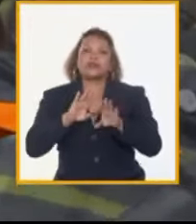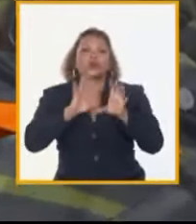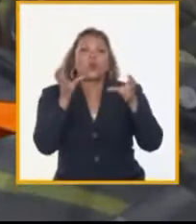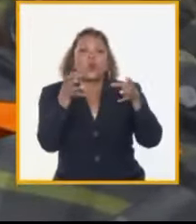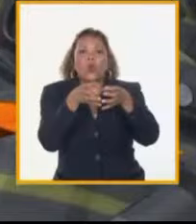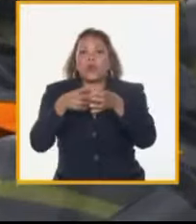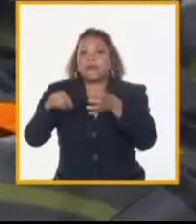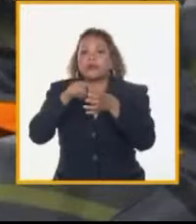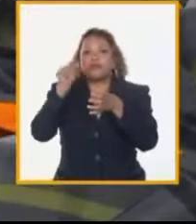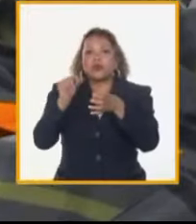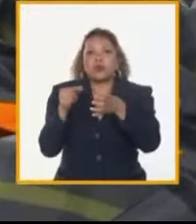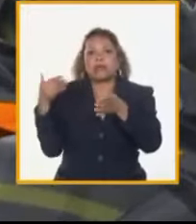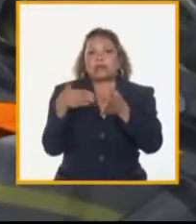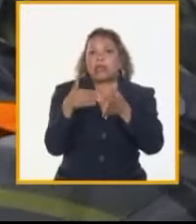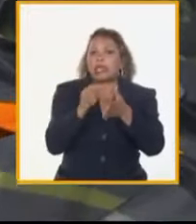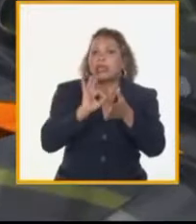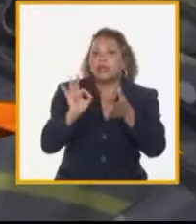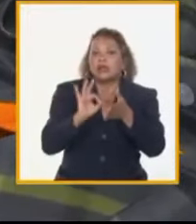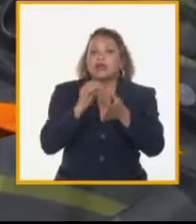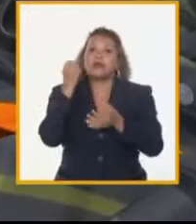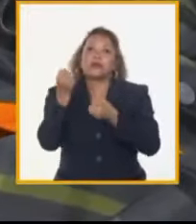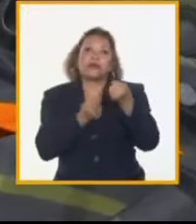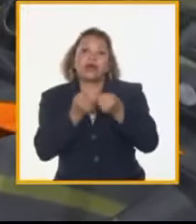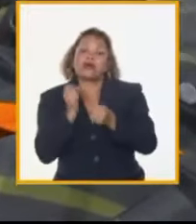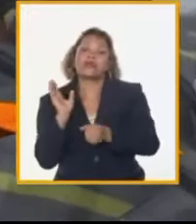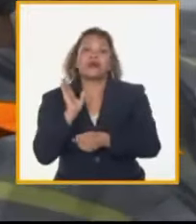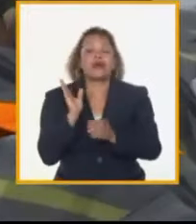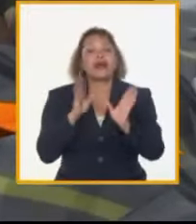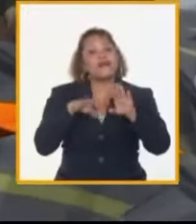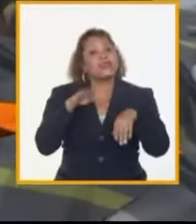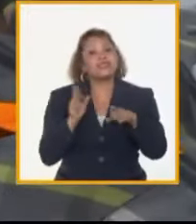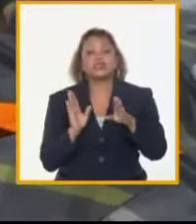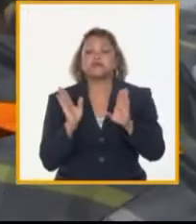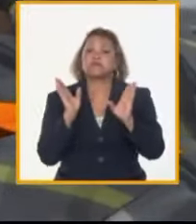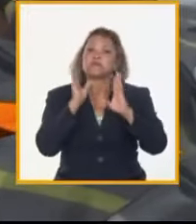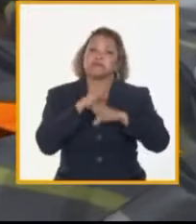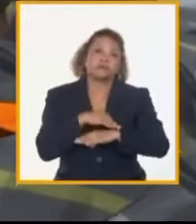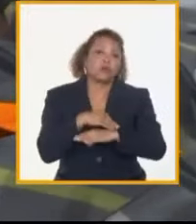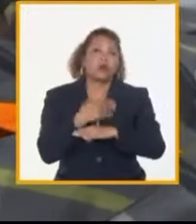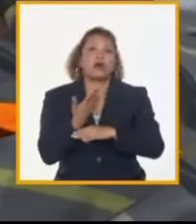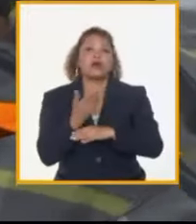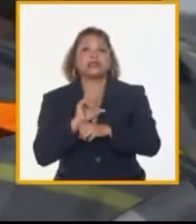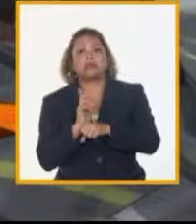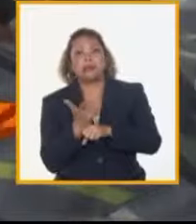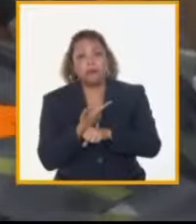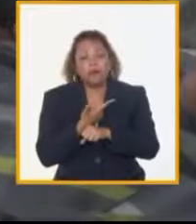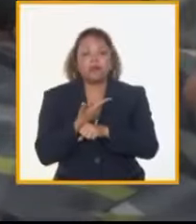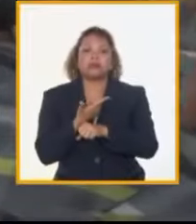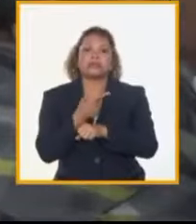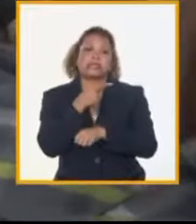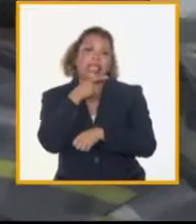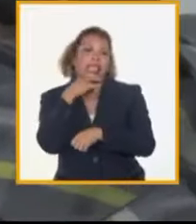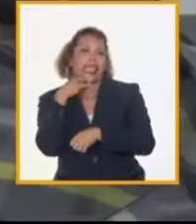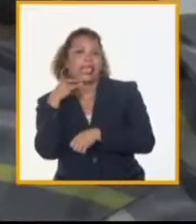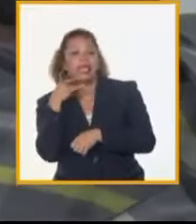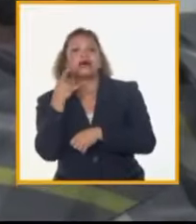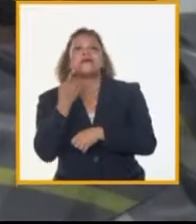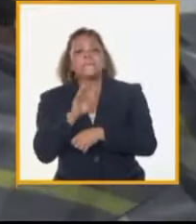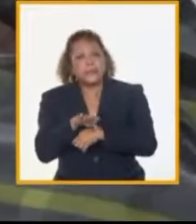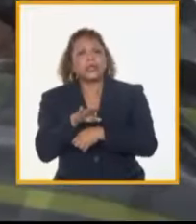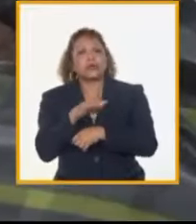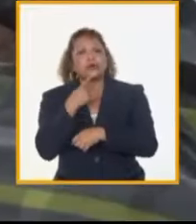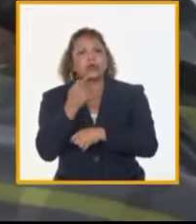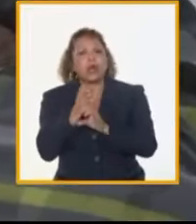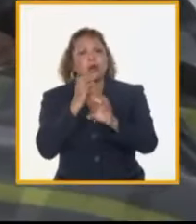porque los carros que prestan servicio allí no vienen, se demoran. Y así son todas las cosas, pero la guagua esa sí es cumplidora